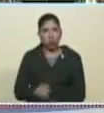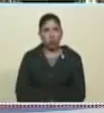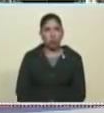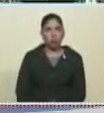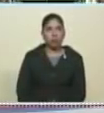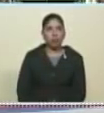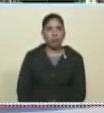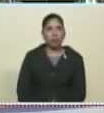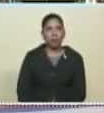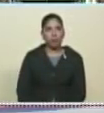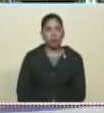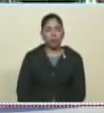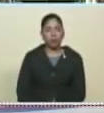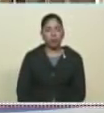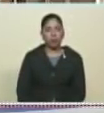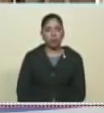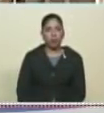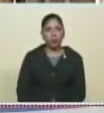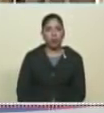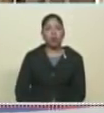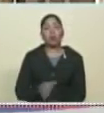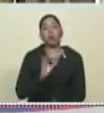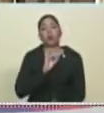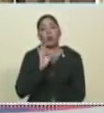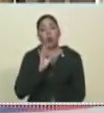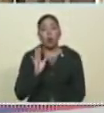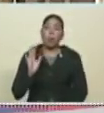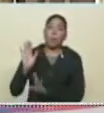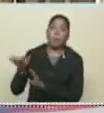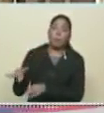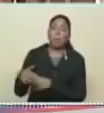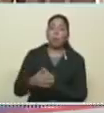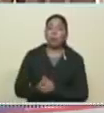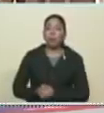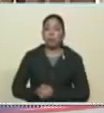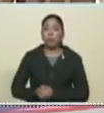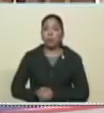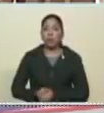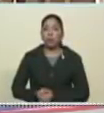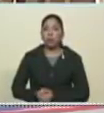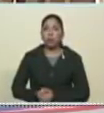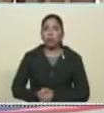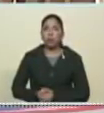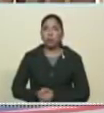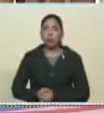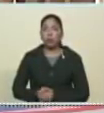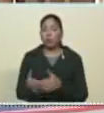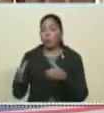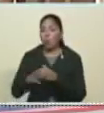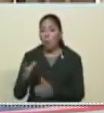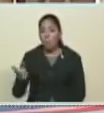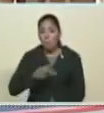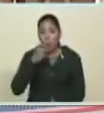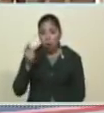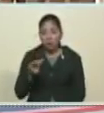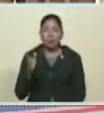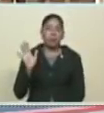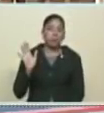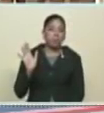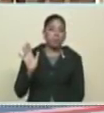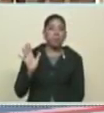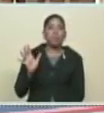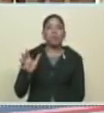Venezuela, ni las que benefician el surgimiento de fuerzas políticas que aprendan